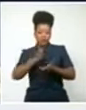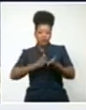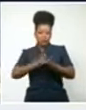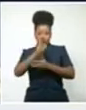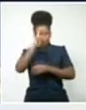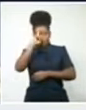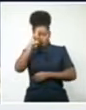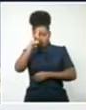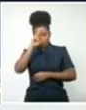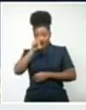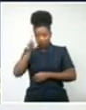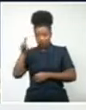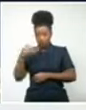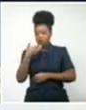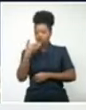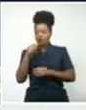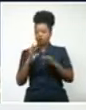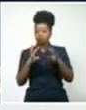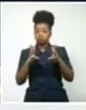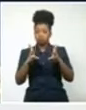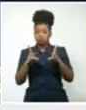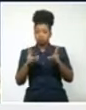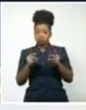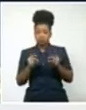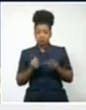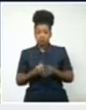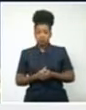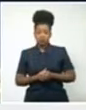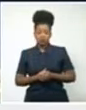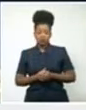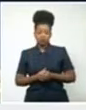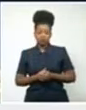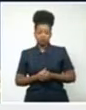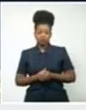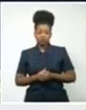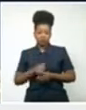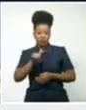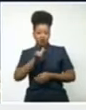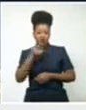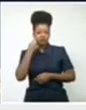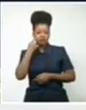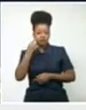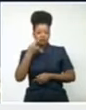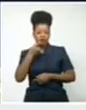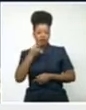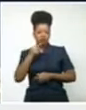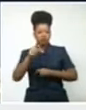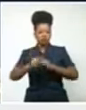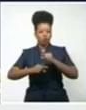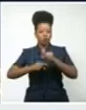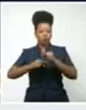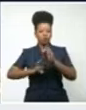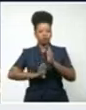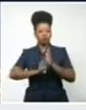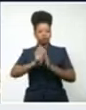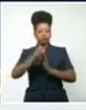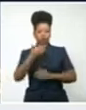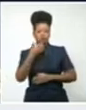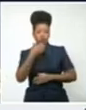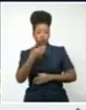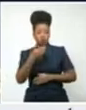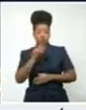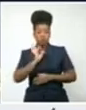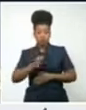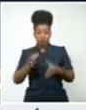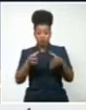un buen resultado, por lo menos, expresa la evolución de nuestros pacientes. De ellos, 164, o sea,